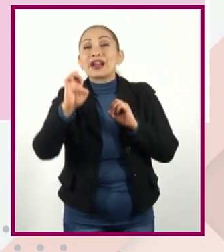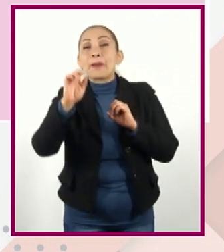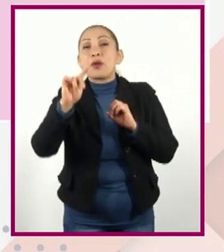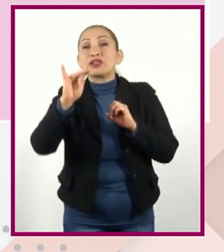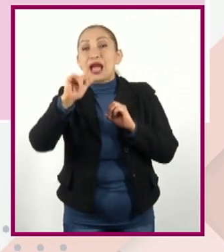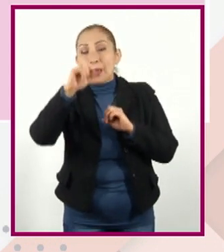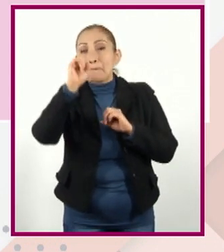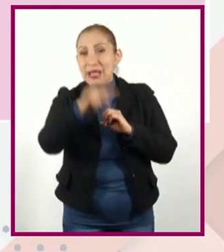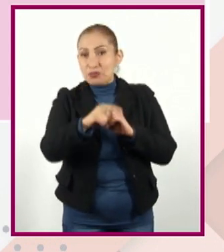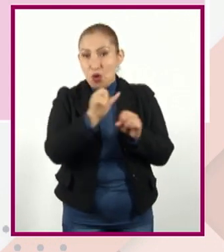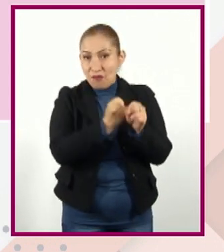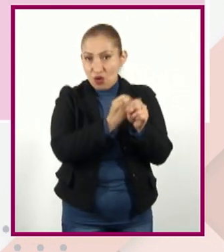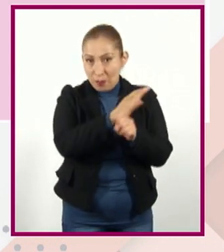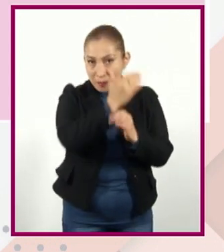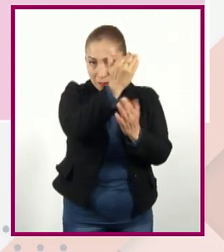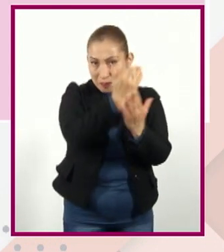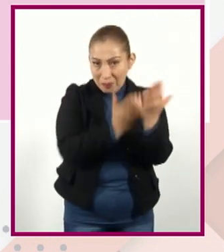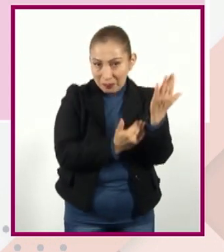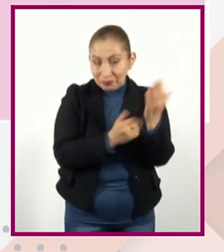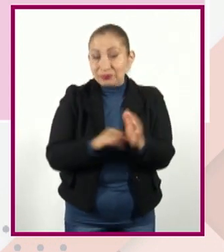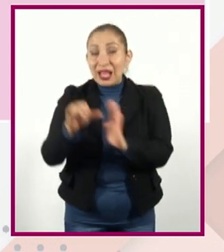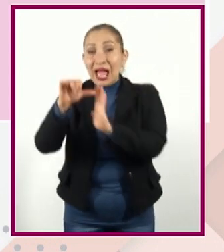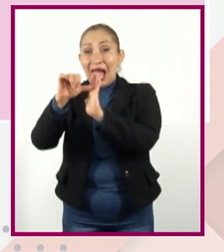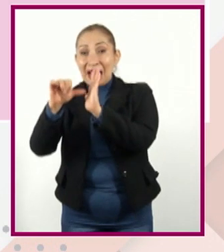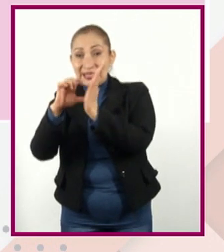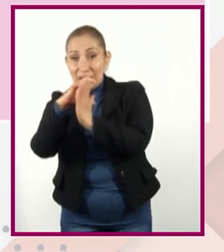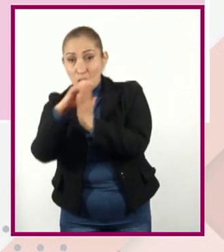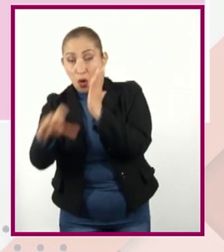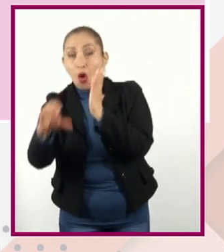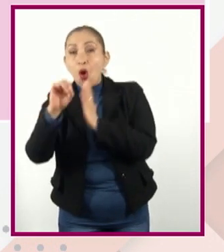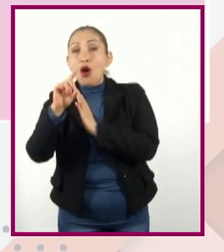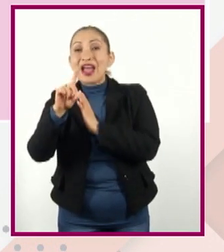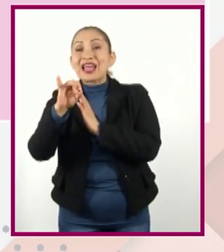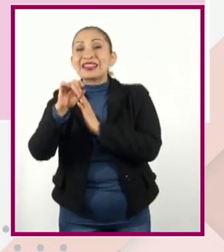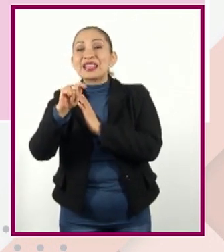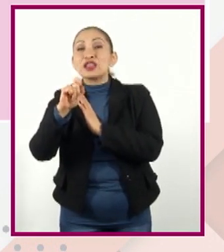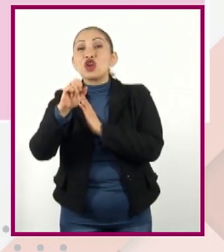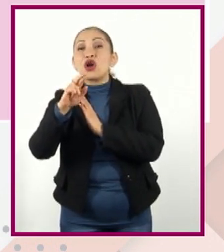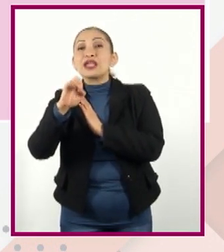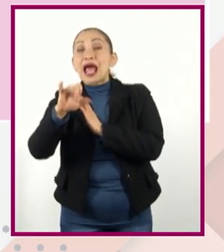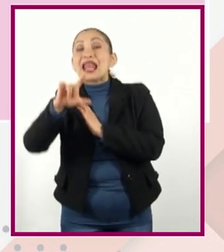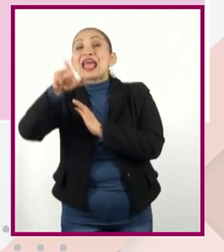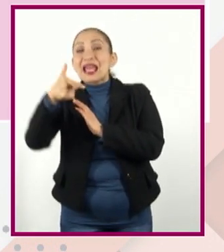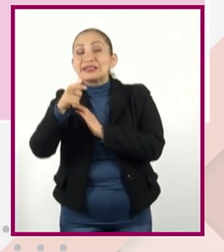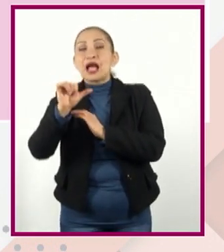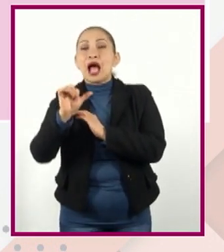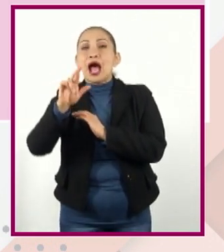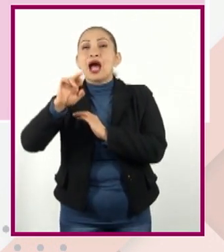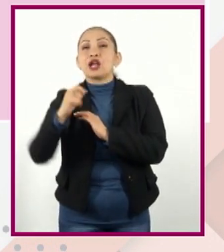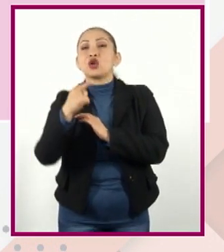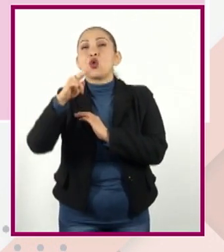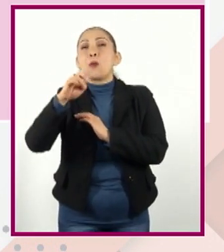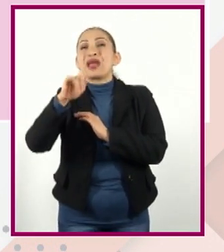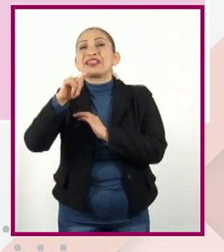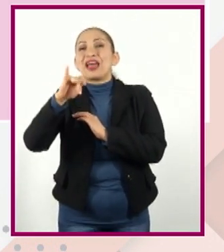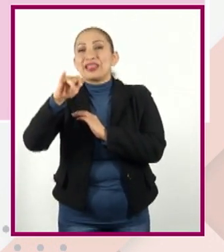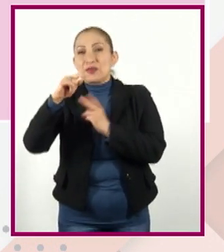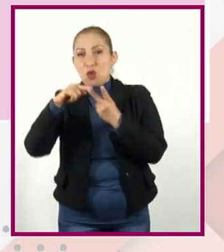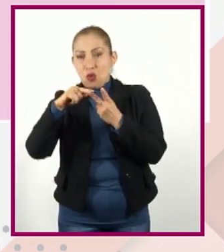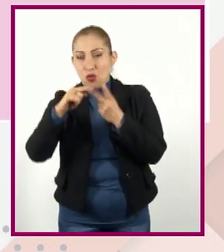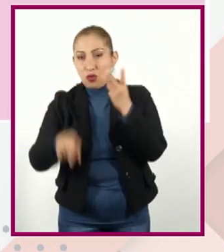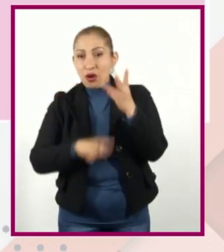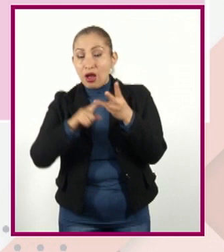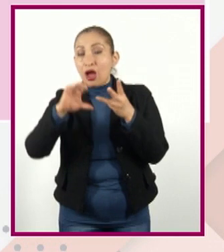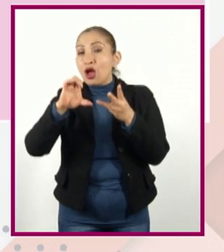género informativo. El artículo o editorial pertenecen al género argumentativo.